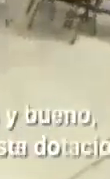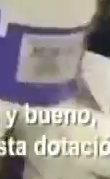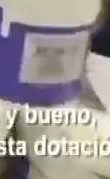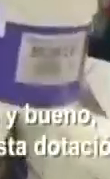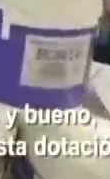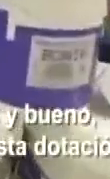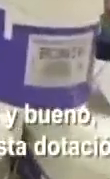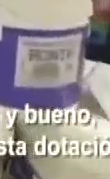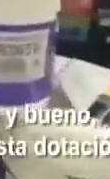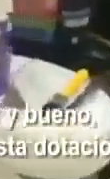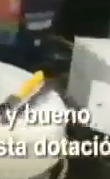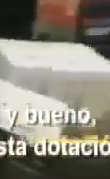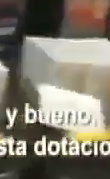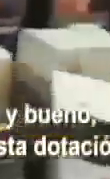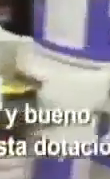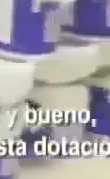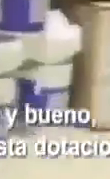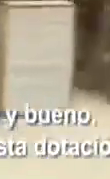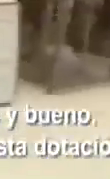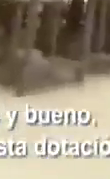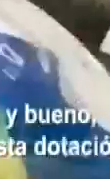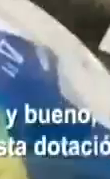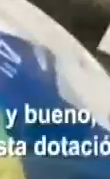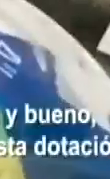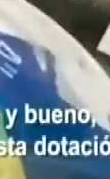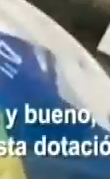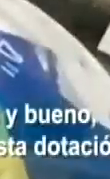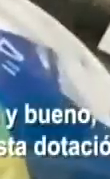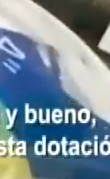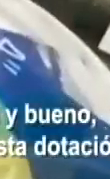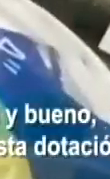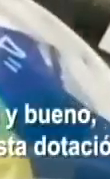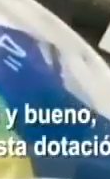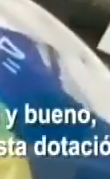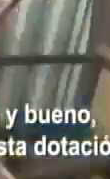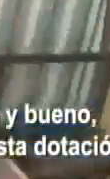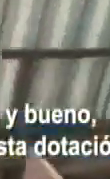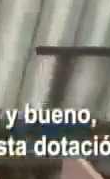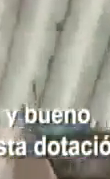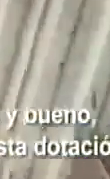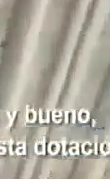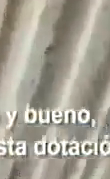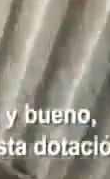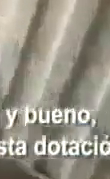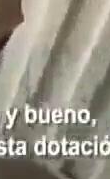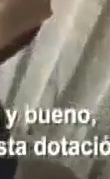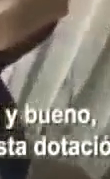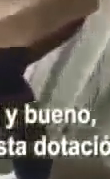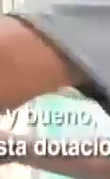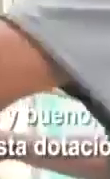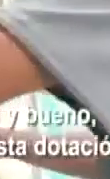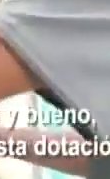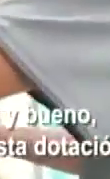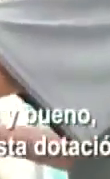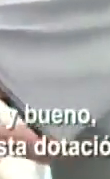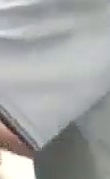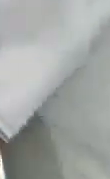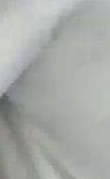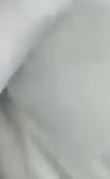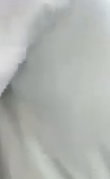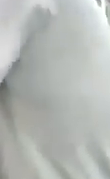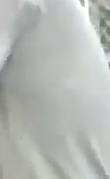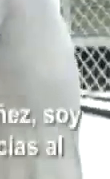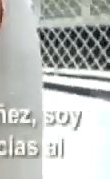recibiendo esta dotación. Todos estamos agradecidos y bueno, primeramente a Dios y después a ustedes por esta